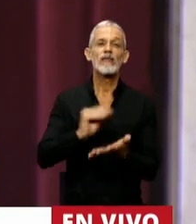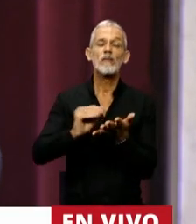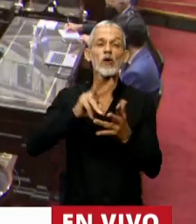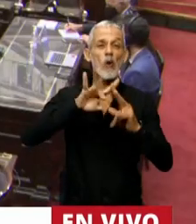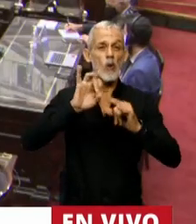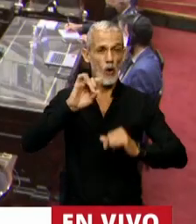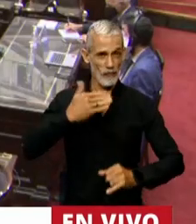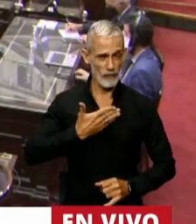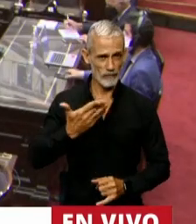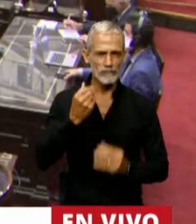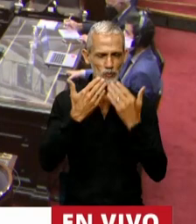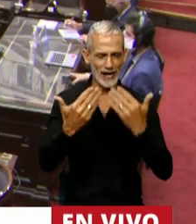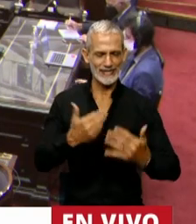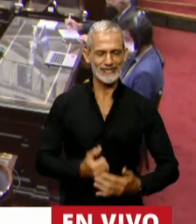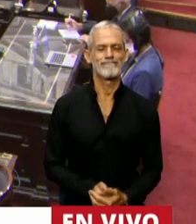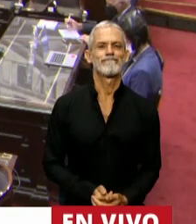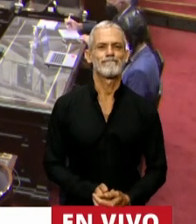gracias presidente